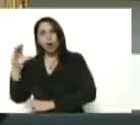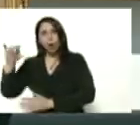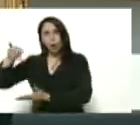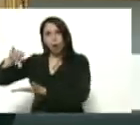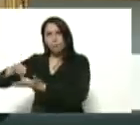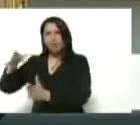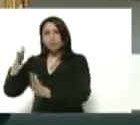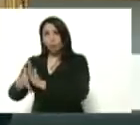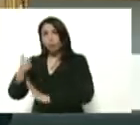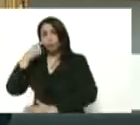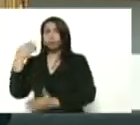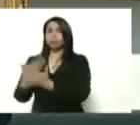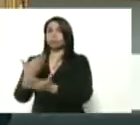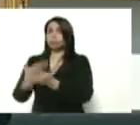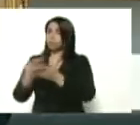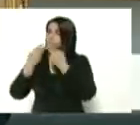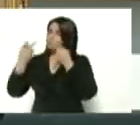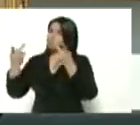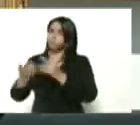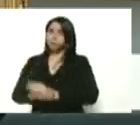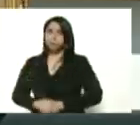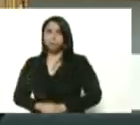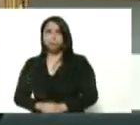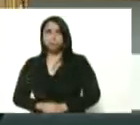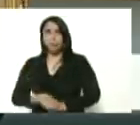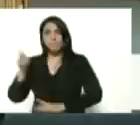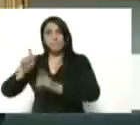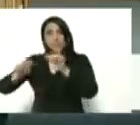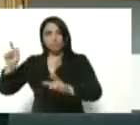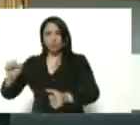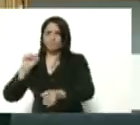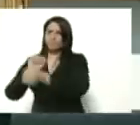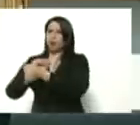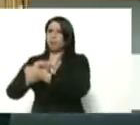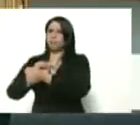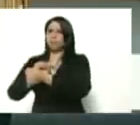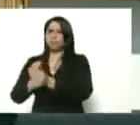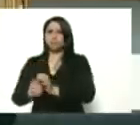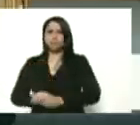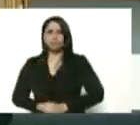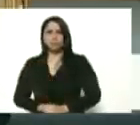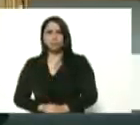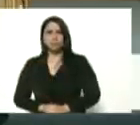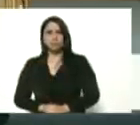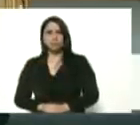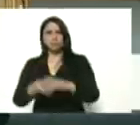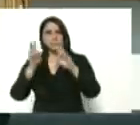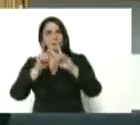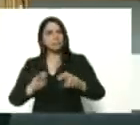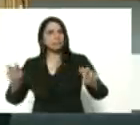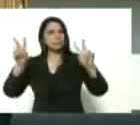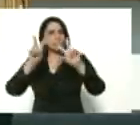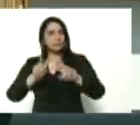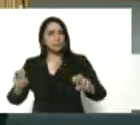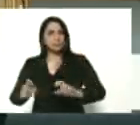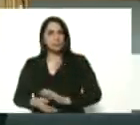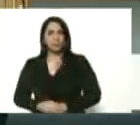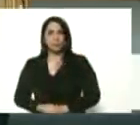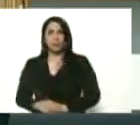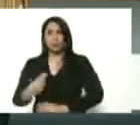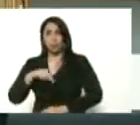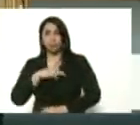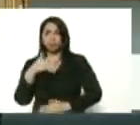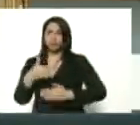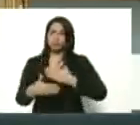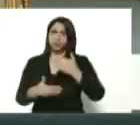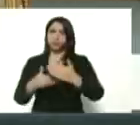Sobre eso hay pruebas, declaraciones de las personas capturadas, de la investigación que hemos